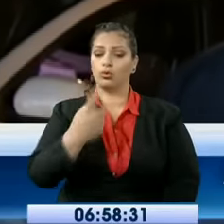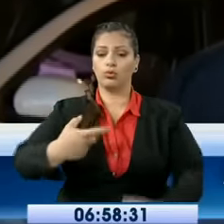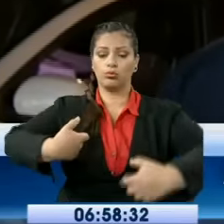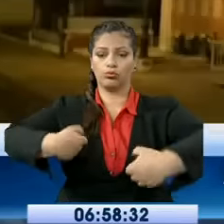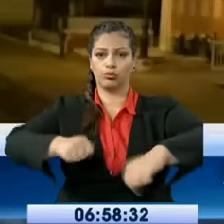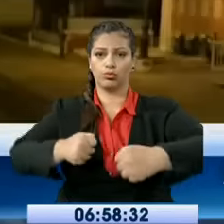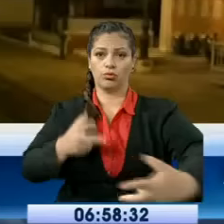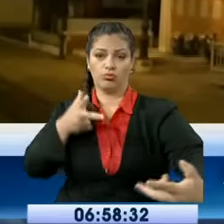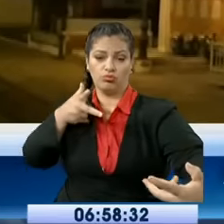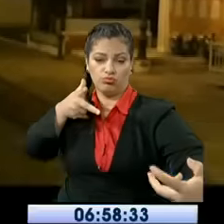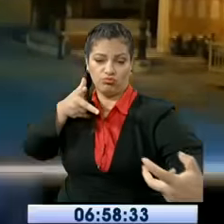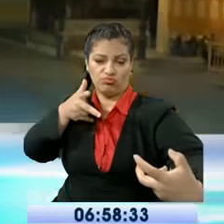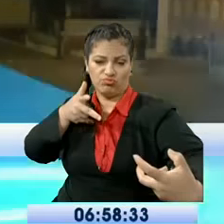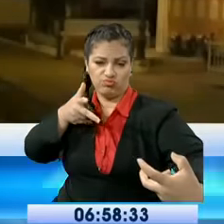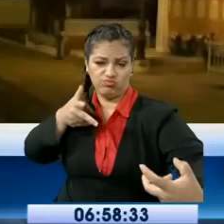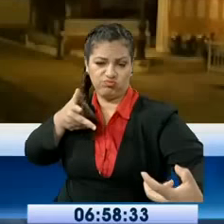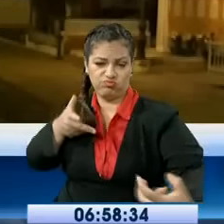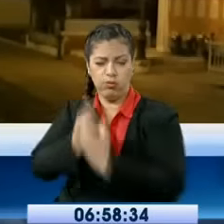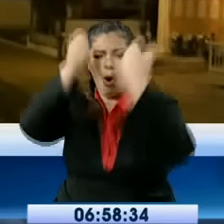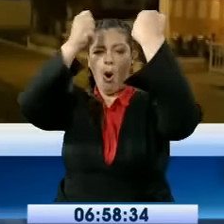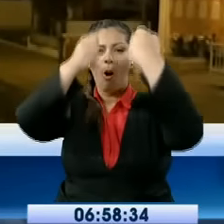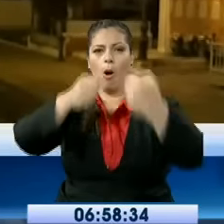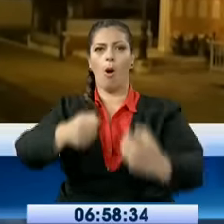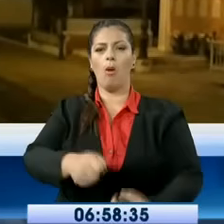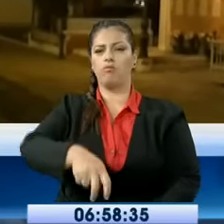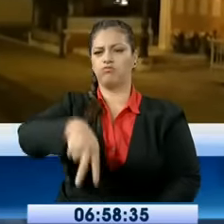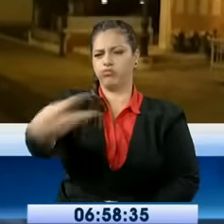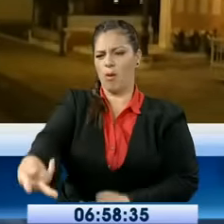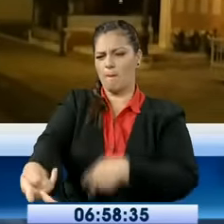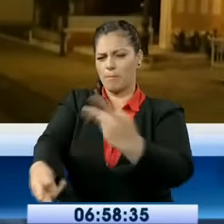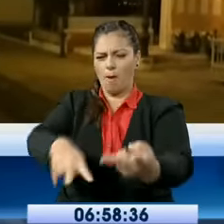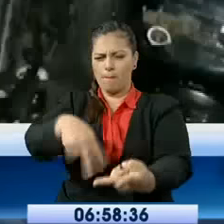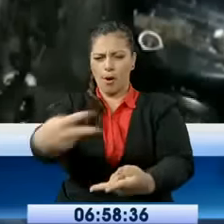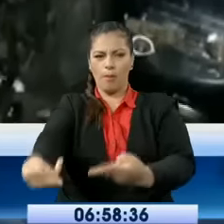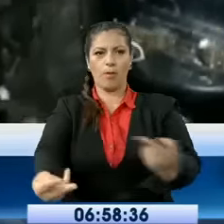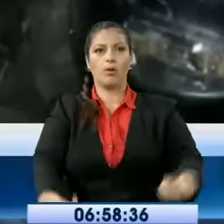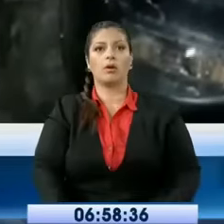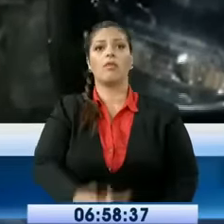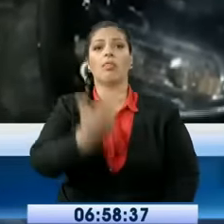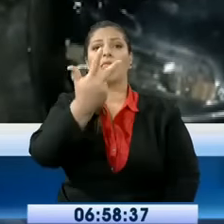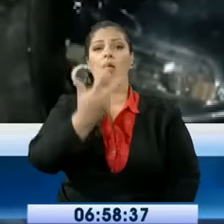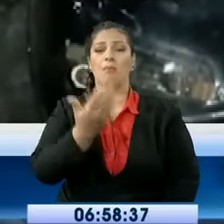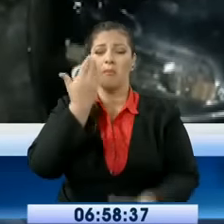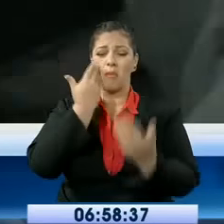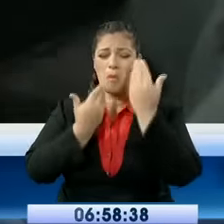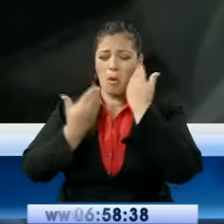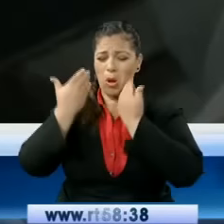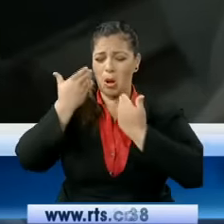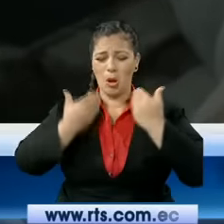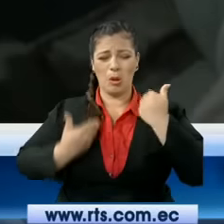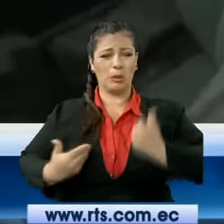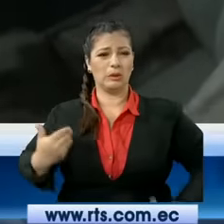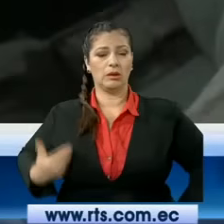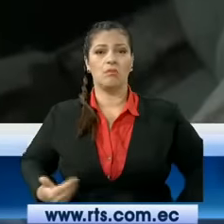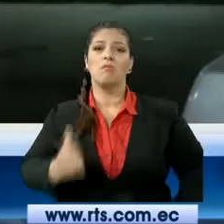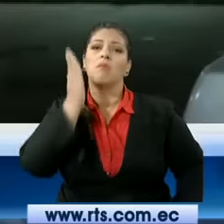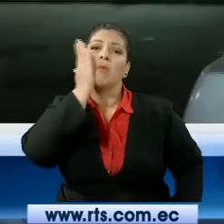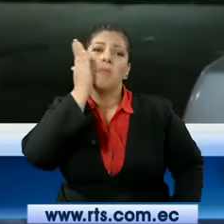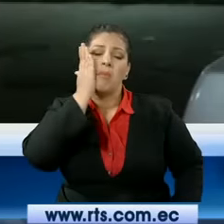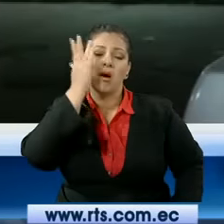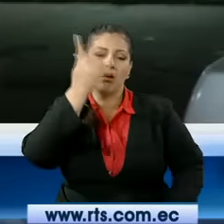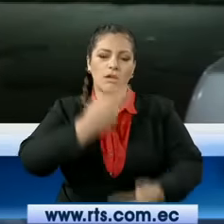motocicletas. No era para que viva porque es un fatal accidente que se ha pasado ahí. De la una motocicleta fallecieron madre e hijo.